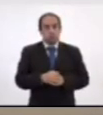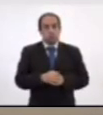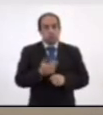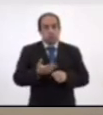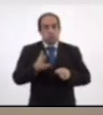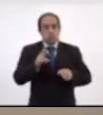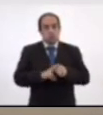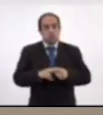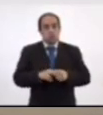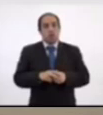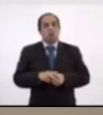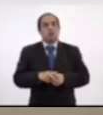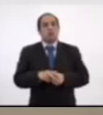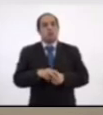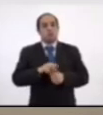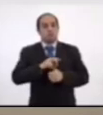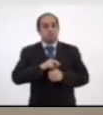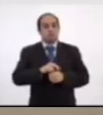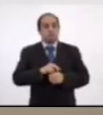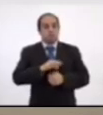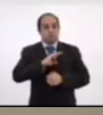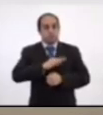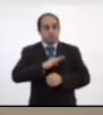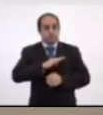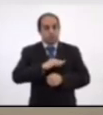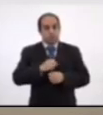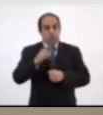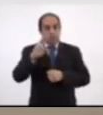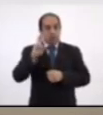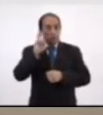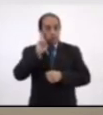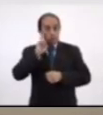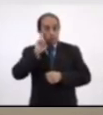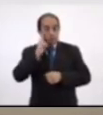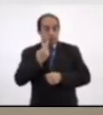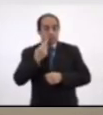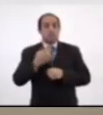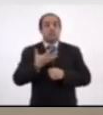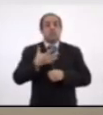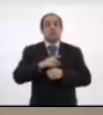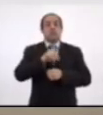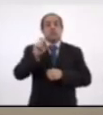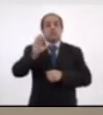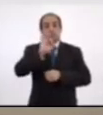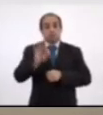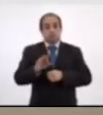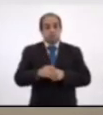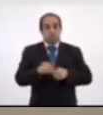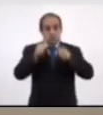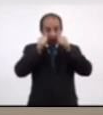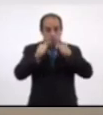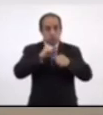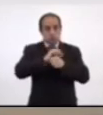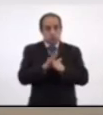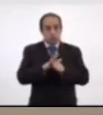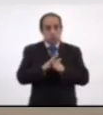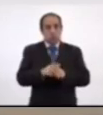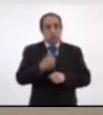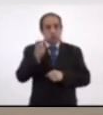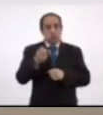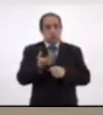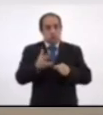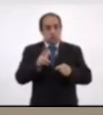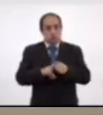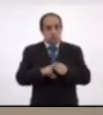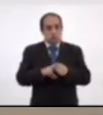La Raza fue uno de los que fue 100% COVID, era uno de nuestros hospitales de referencia y este ya